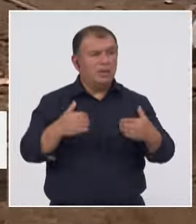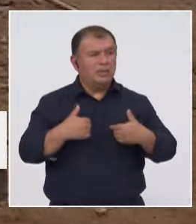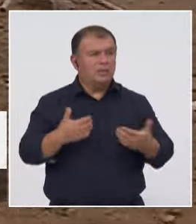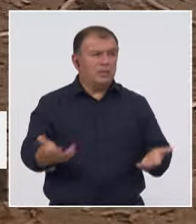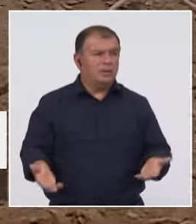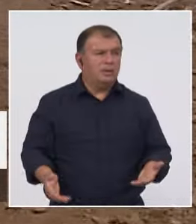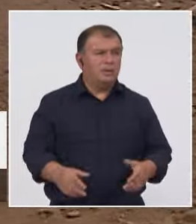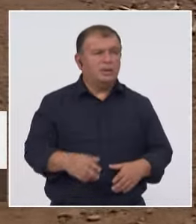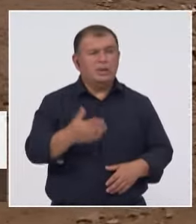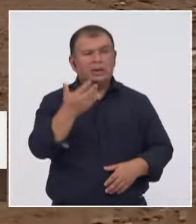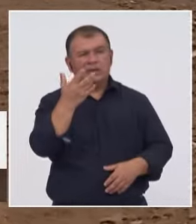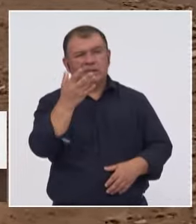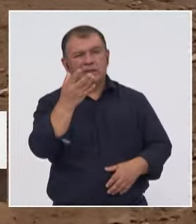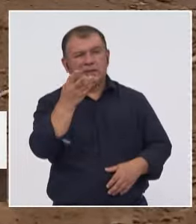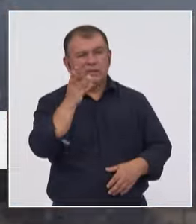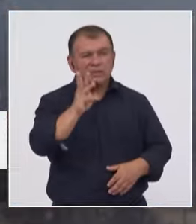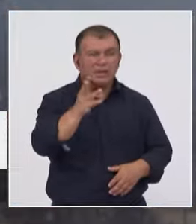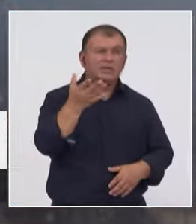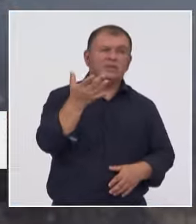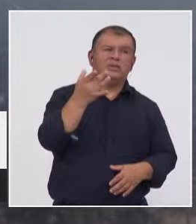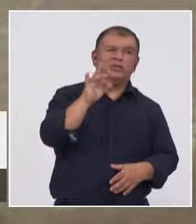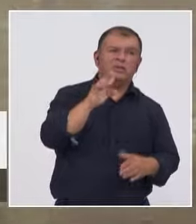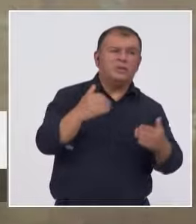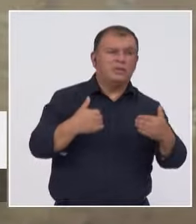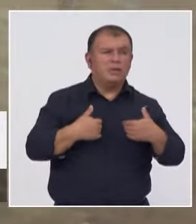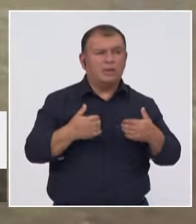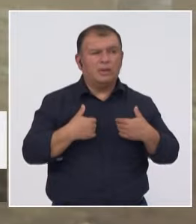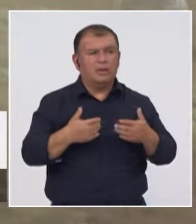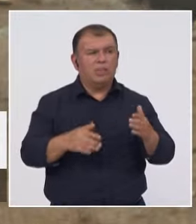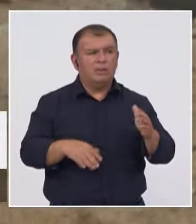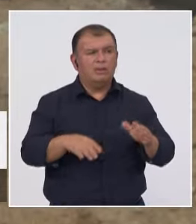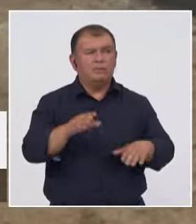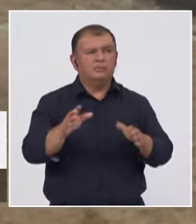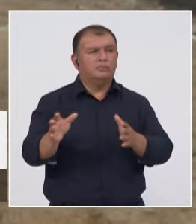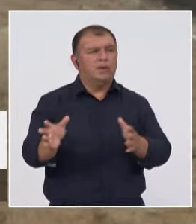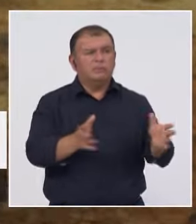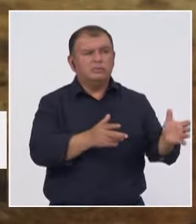pues, entre el 16 y el 18 vamos a tener